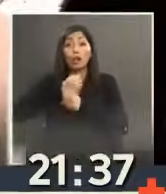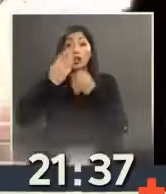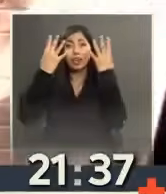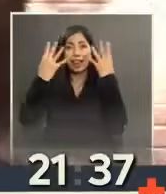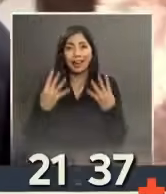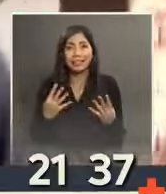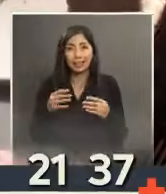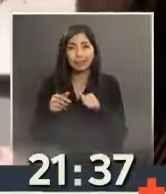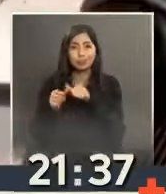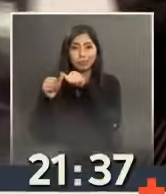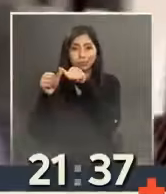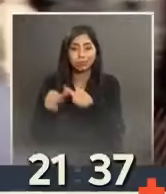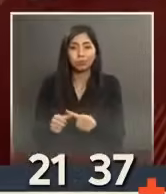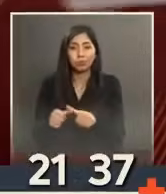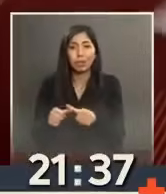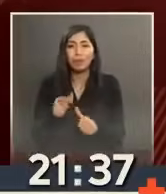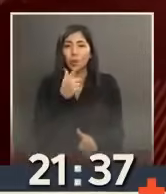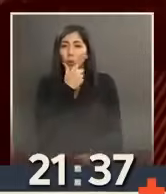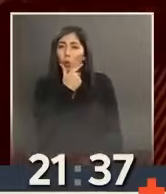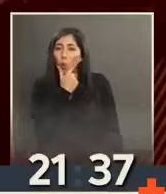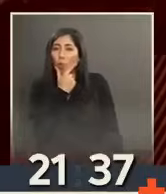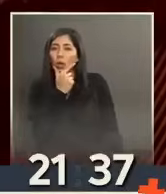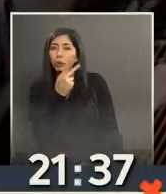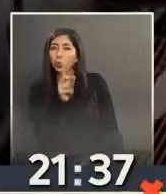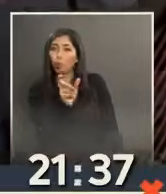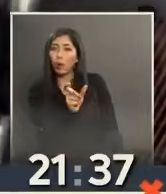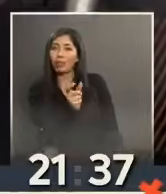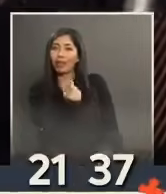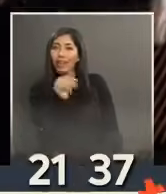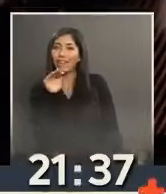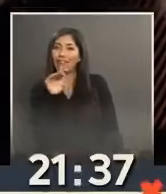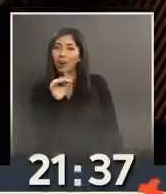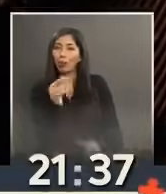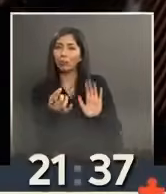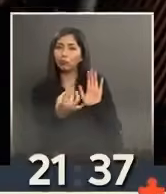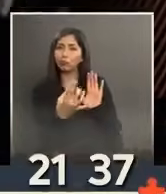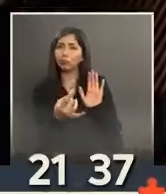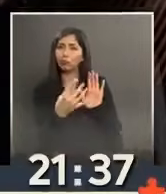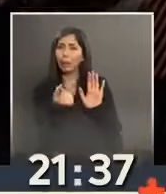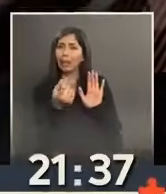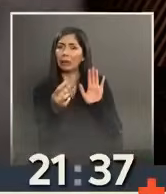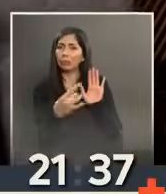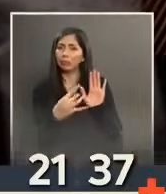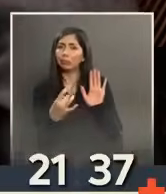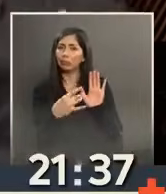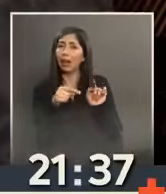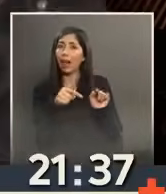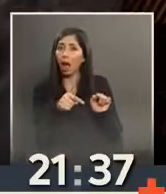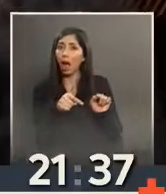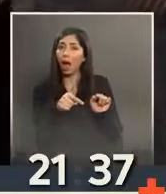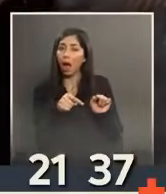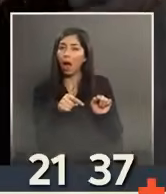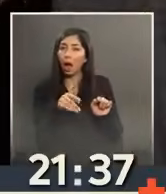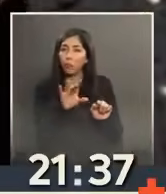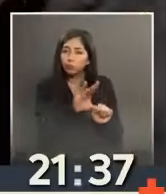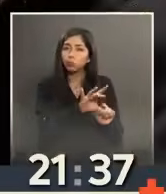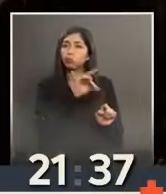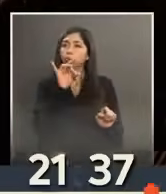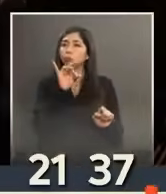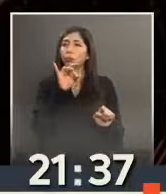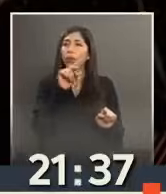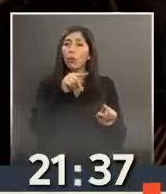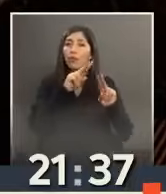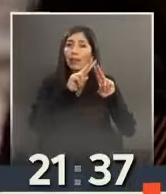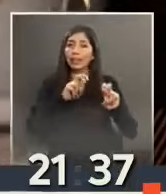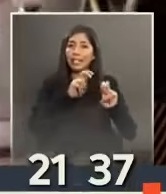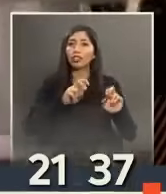sospechosos movimientos en la cuenta corriente del exalcalde de San Ramón resultaron una pista clave para la investigación que lleva la